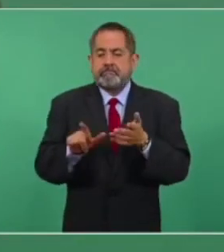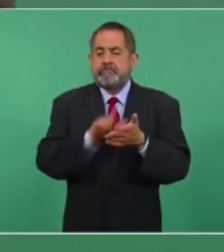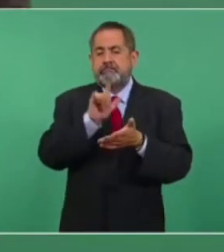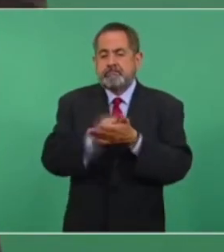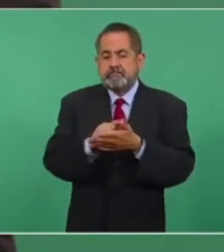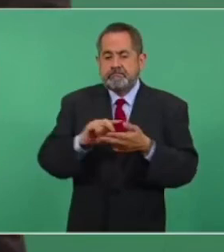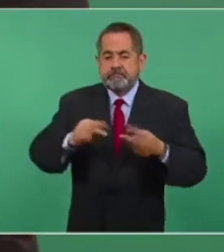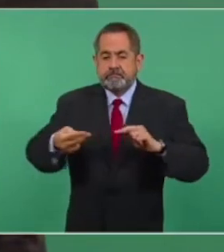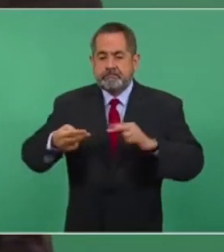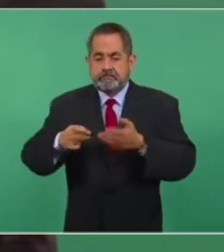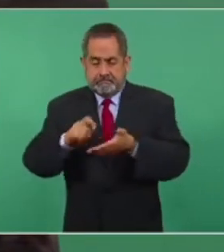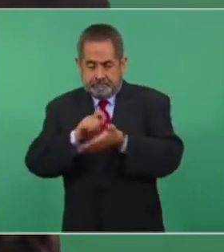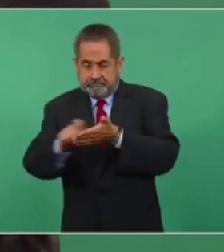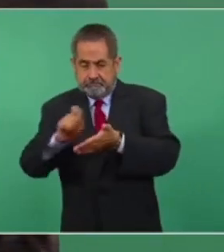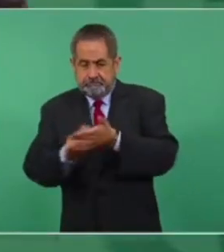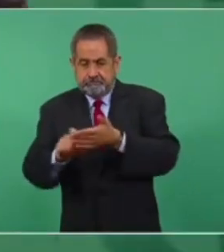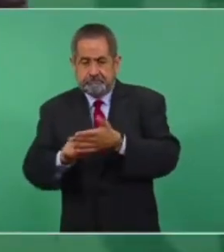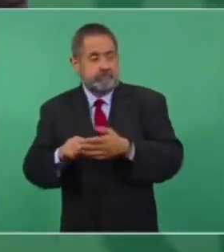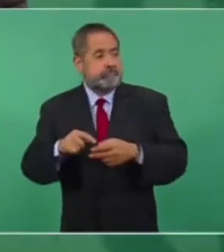y empezó la privatización.